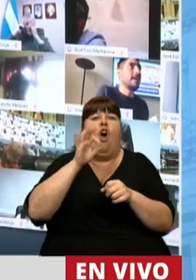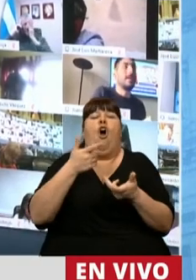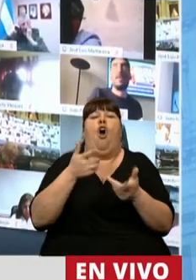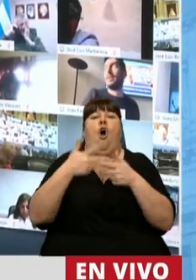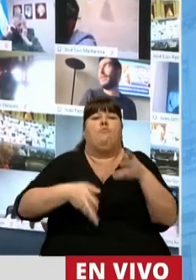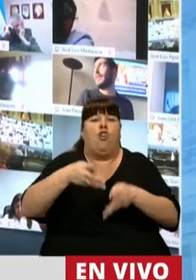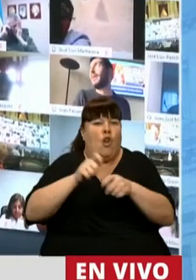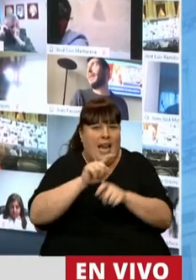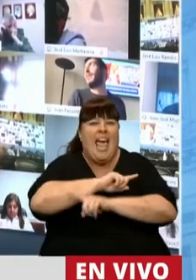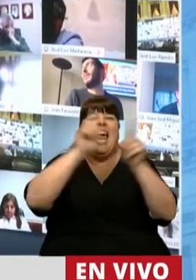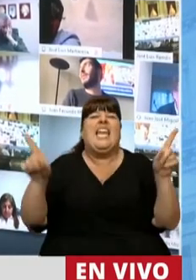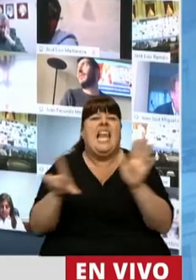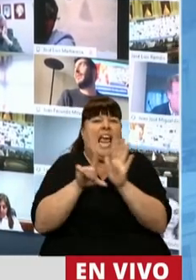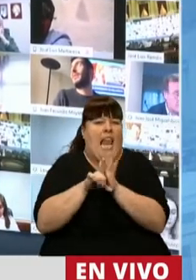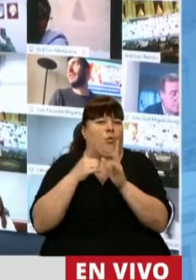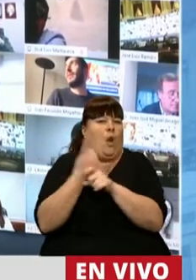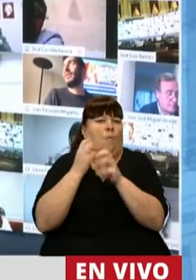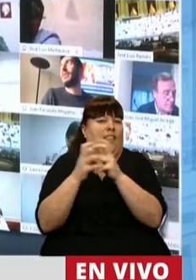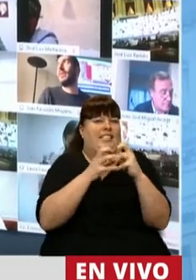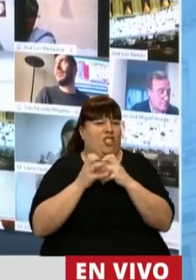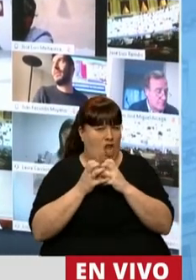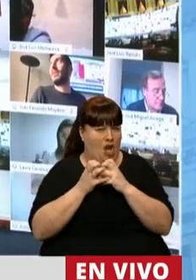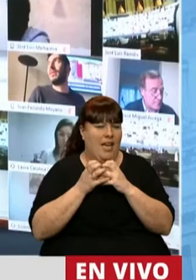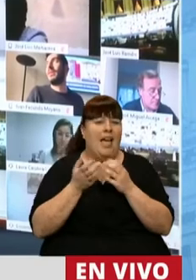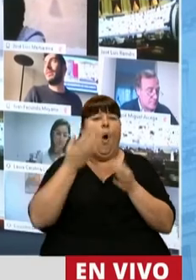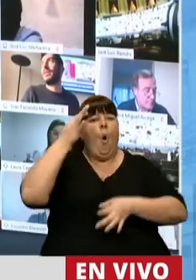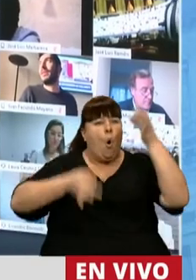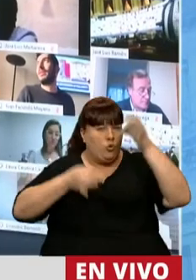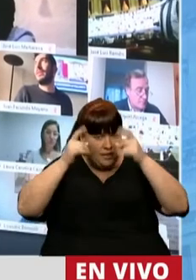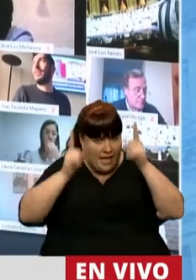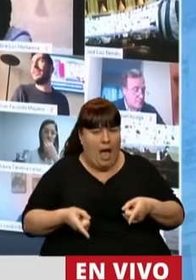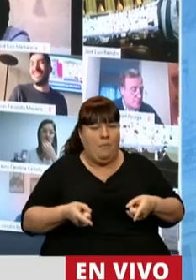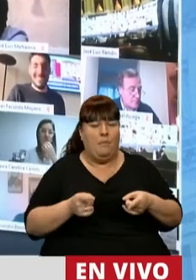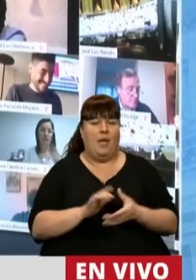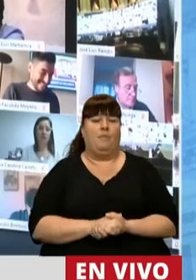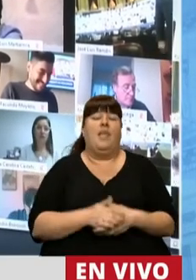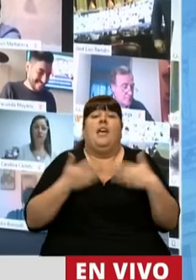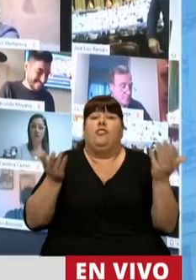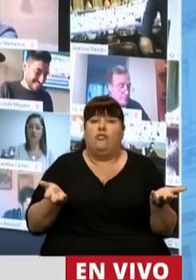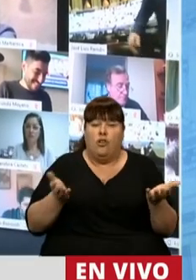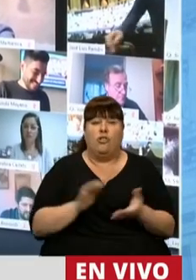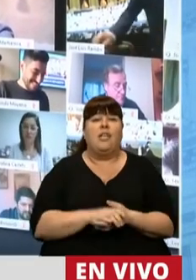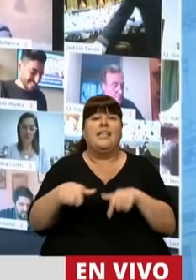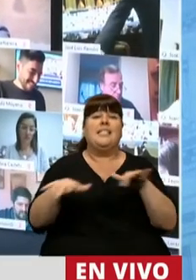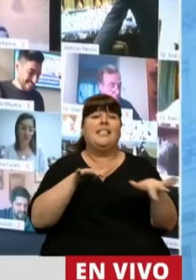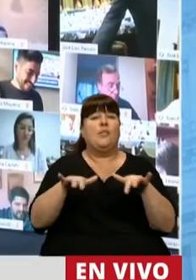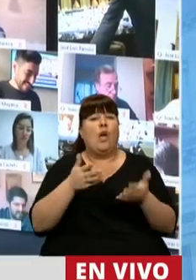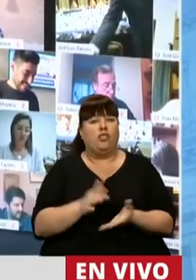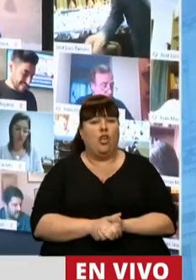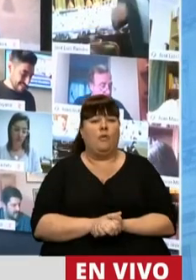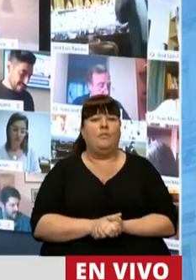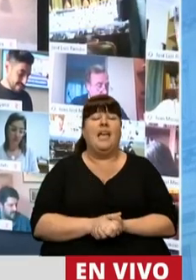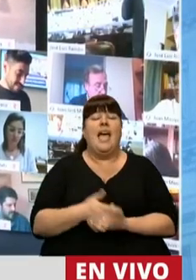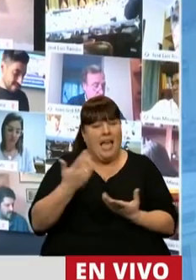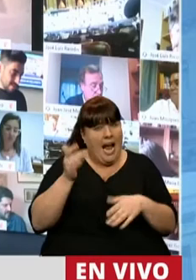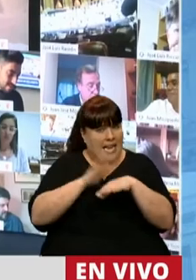reparación de motores. Ni la legislatura puede sesionar. El servicio de justicia está afectado. Entonces, esta situación, si